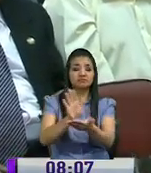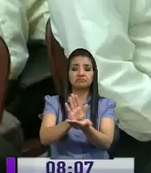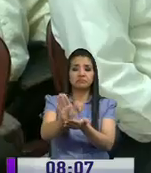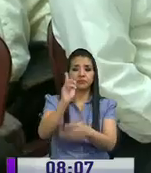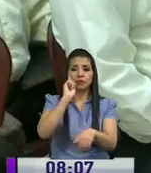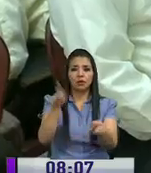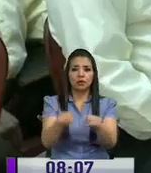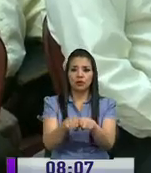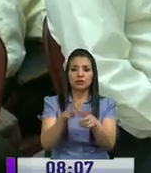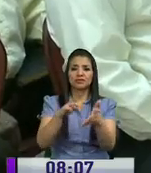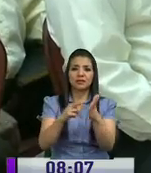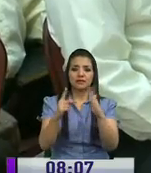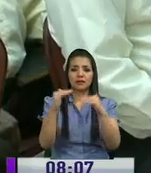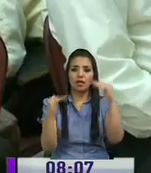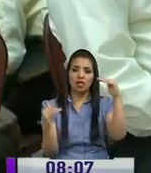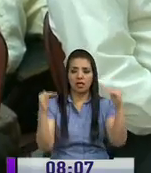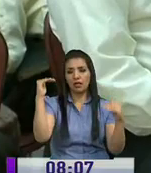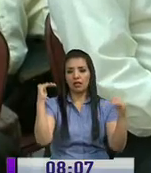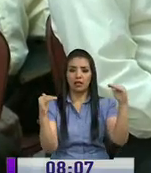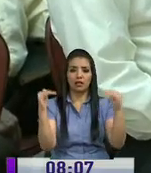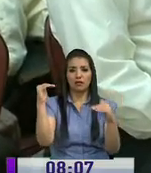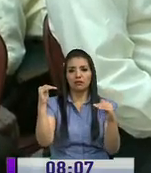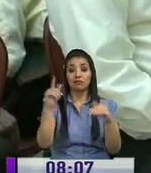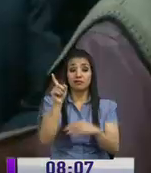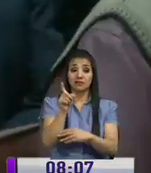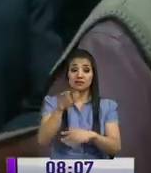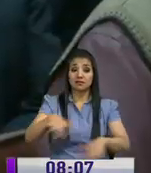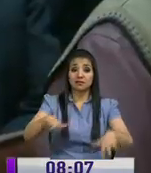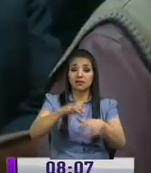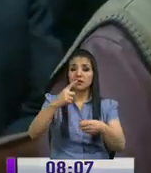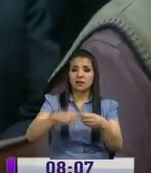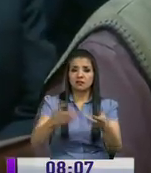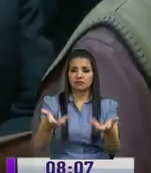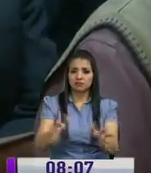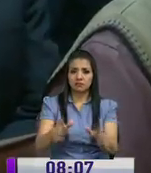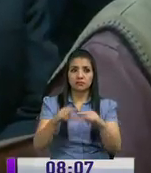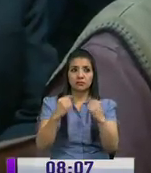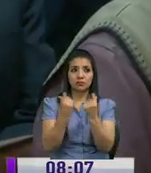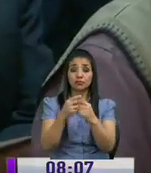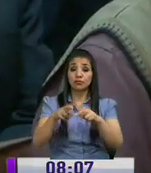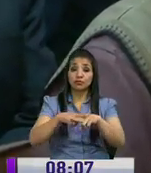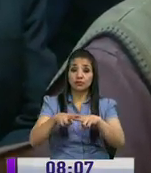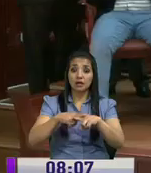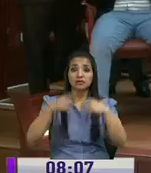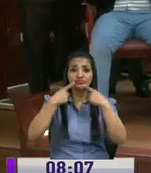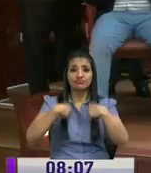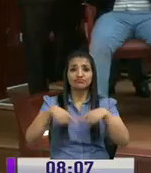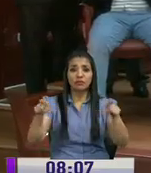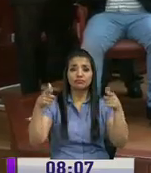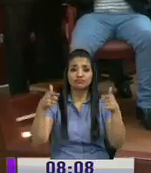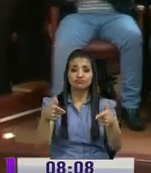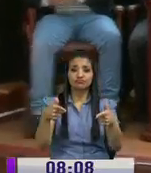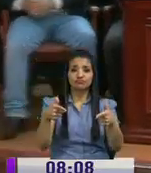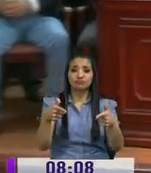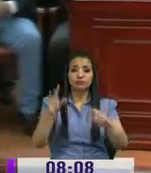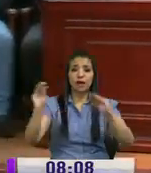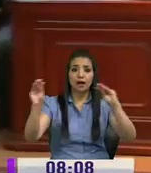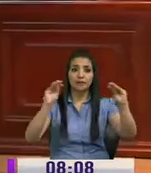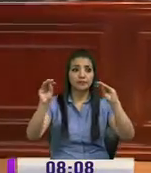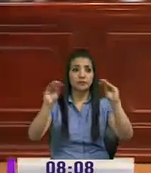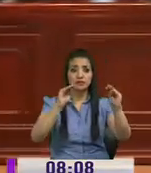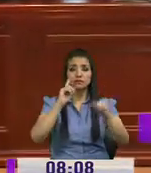es desproporcionado y no se ajusta a las necesidades de la ciudad. El gremio de taxis se declaró en vigilia, advirtiendo que